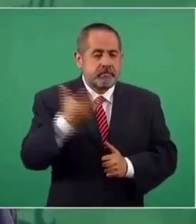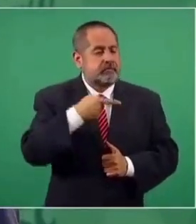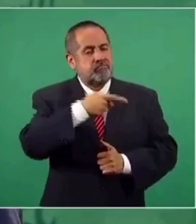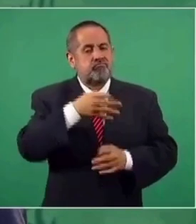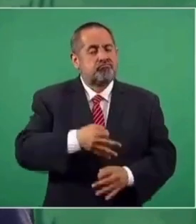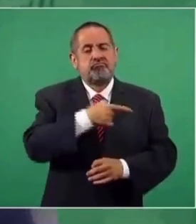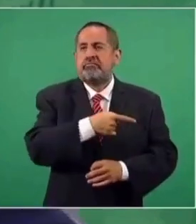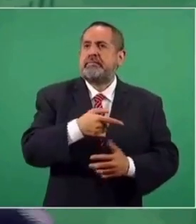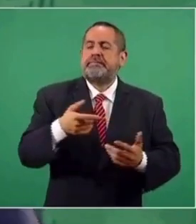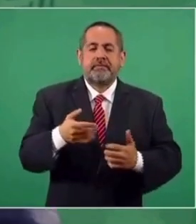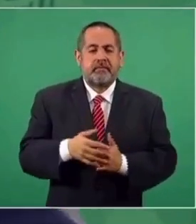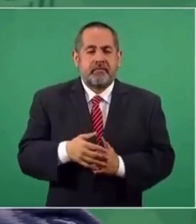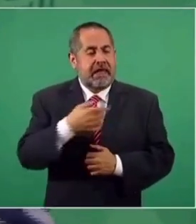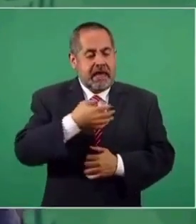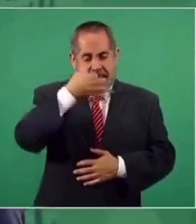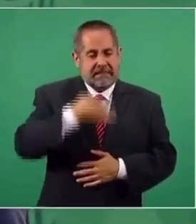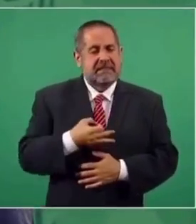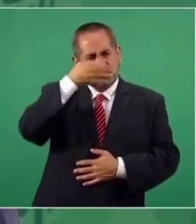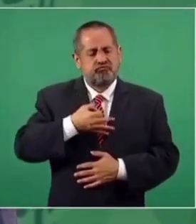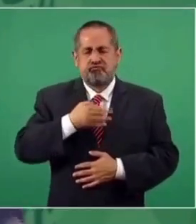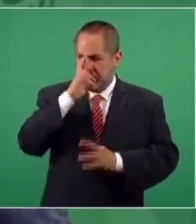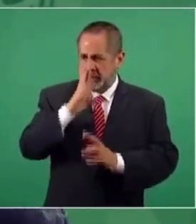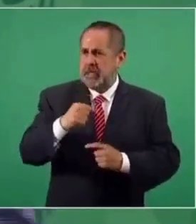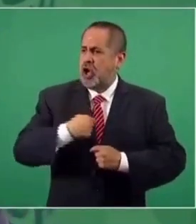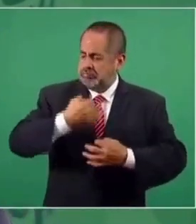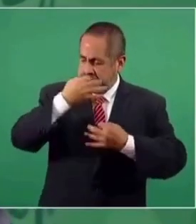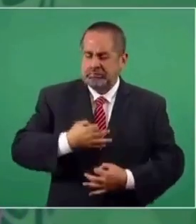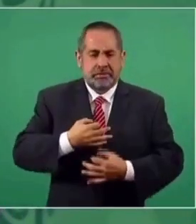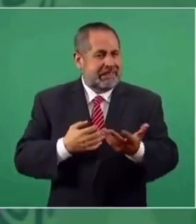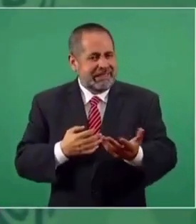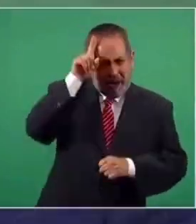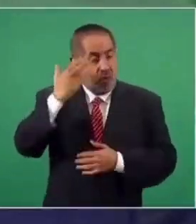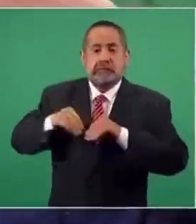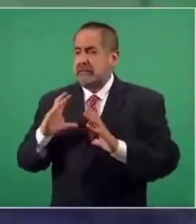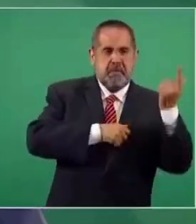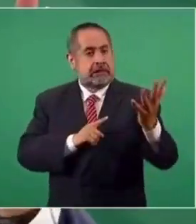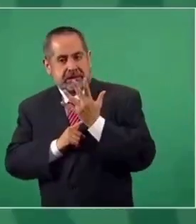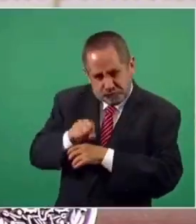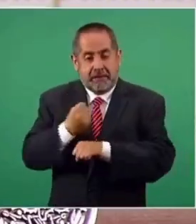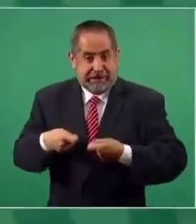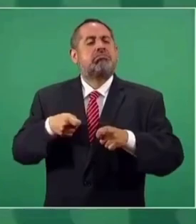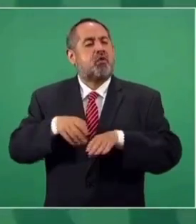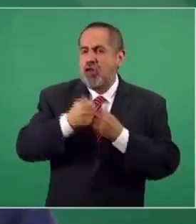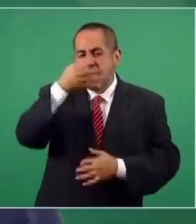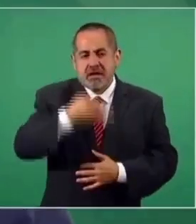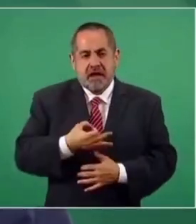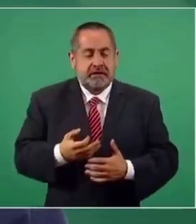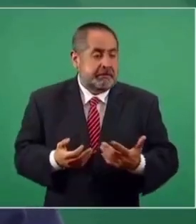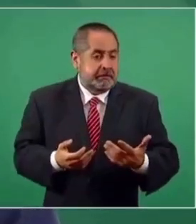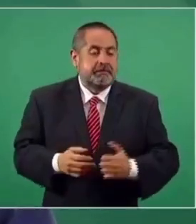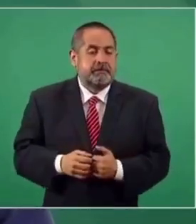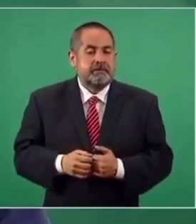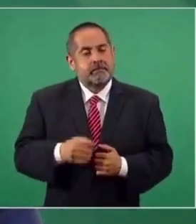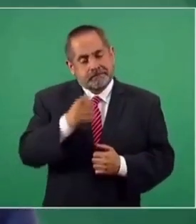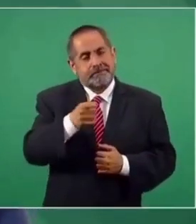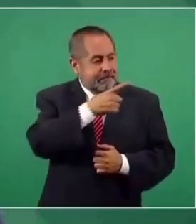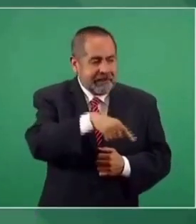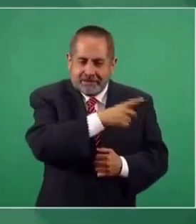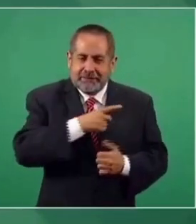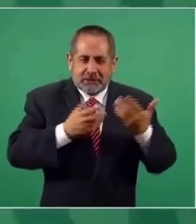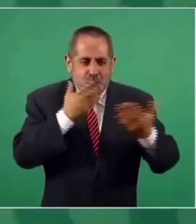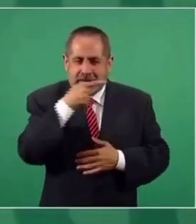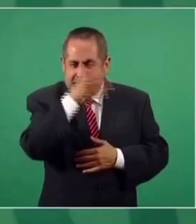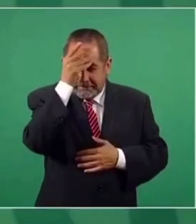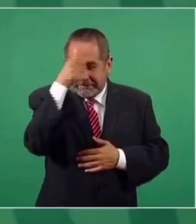actuar con dignidad, con mucha dignidad. Unos momentos después. Y conviene que